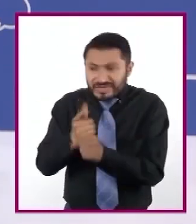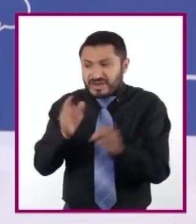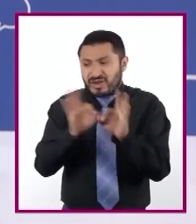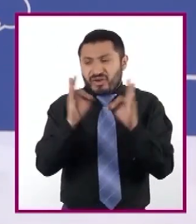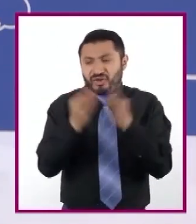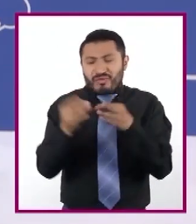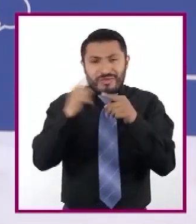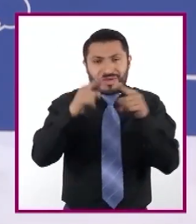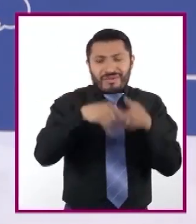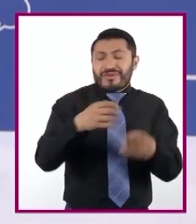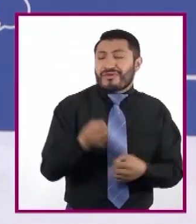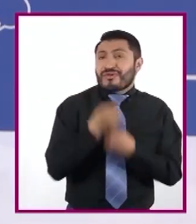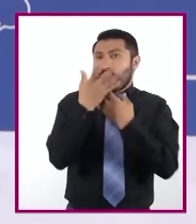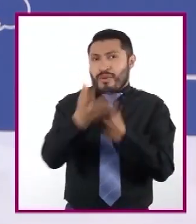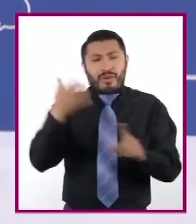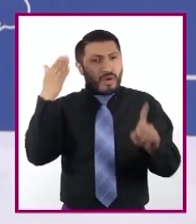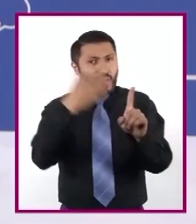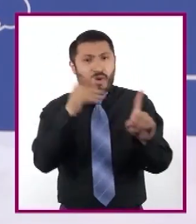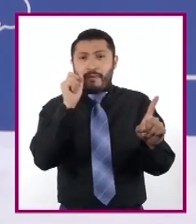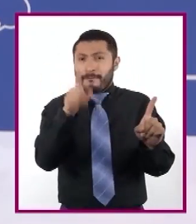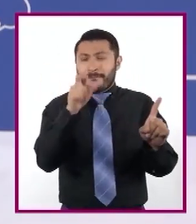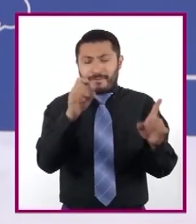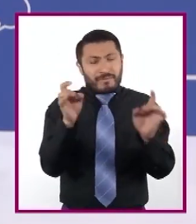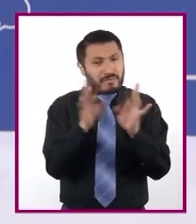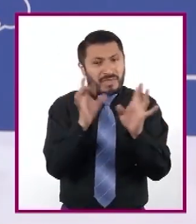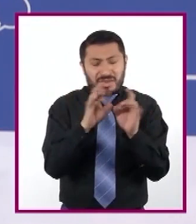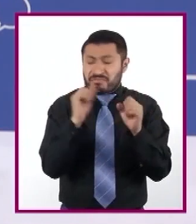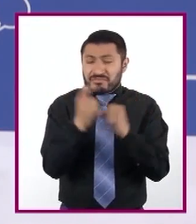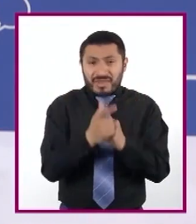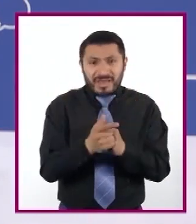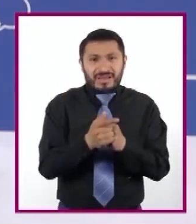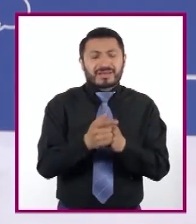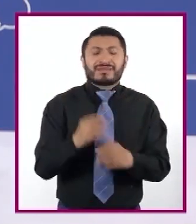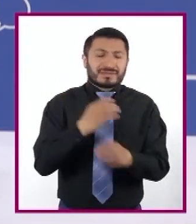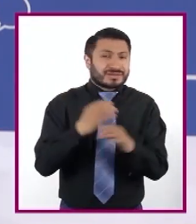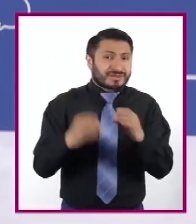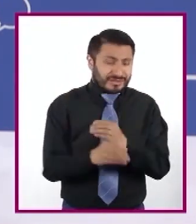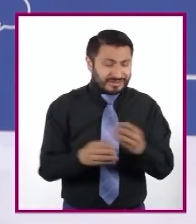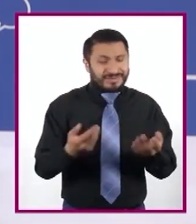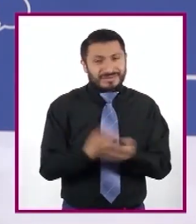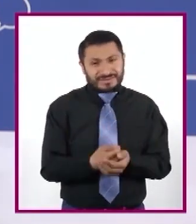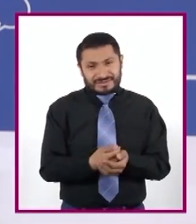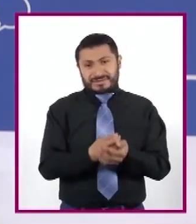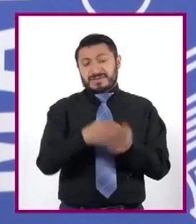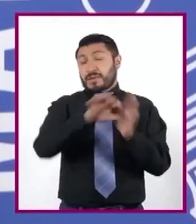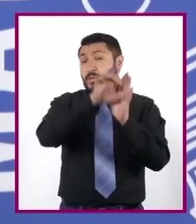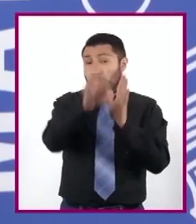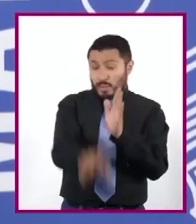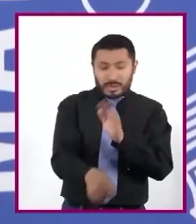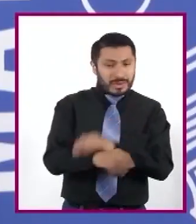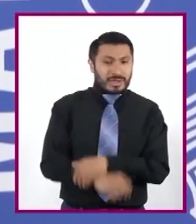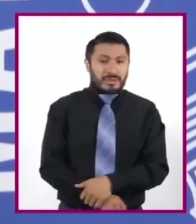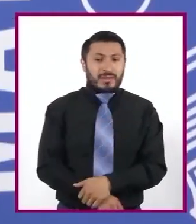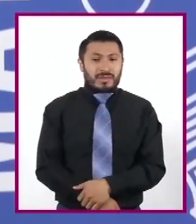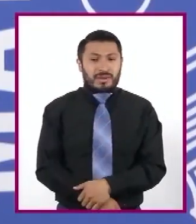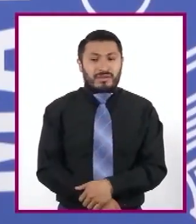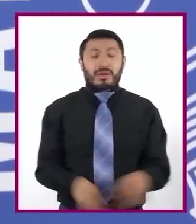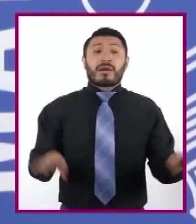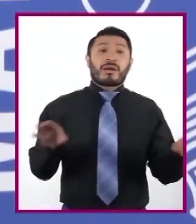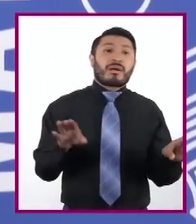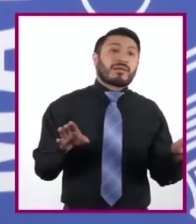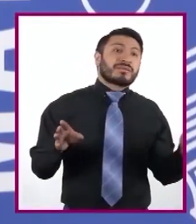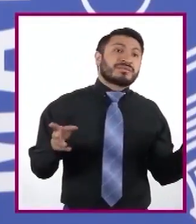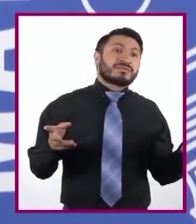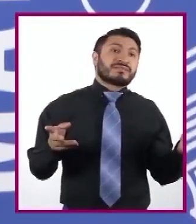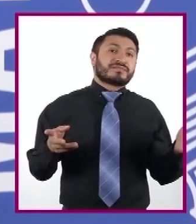cuales referirse a una misma situación o a un personaje u objeto. Para no decir, como en uno de